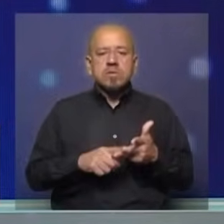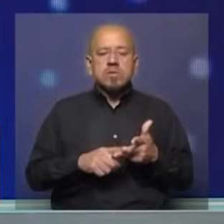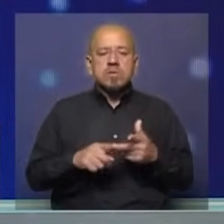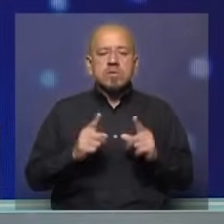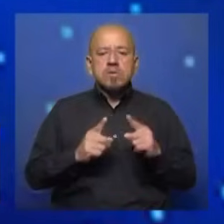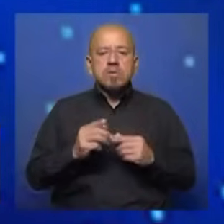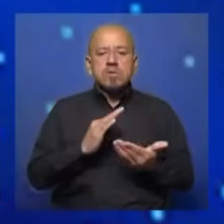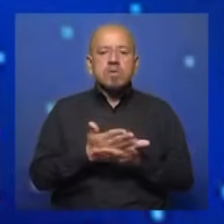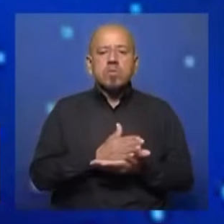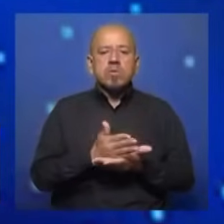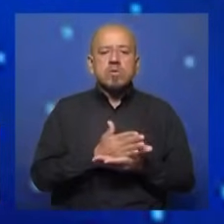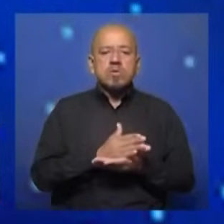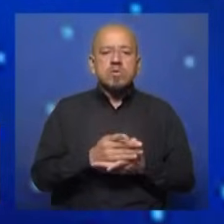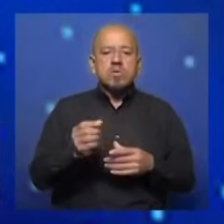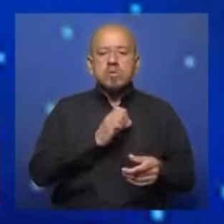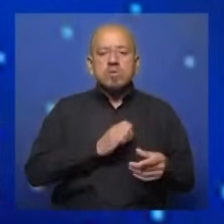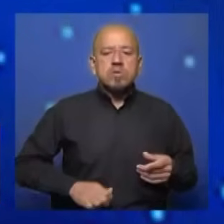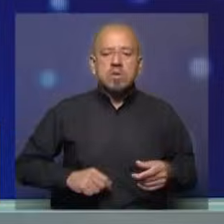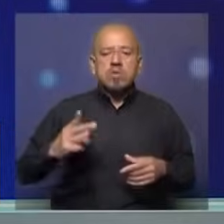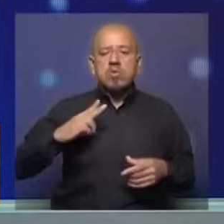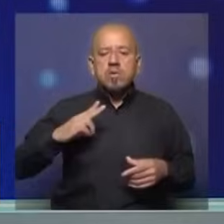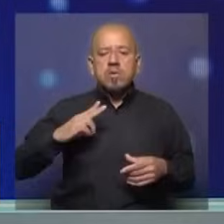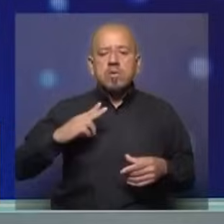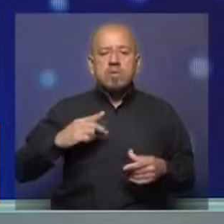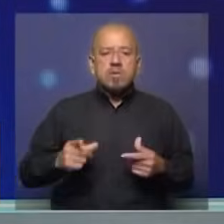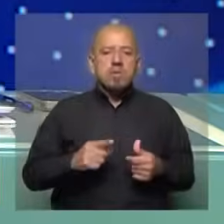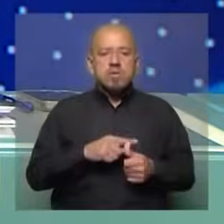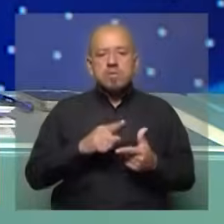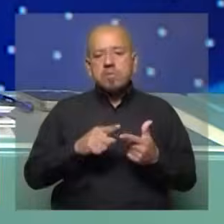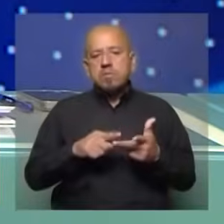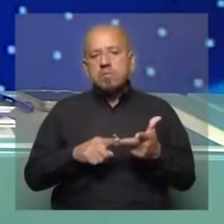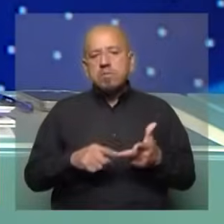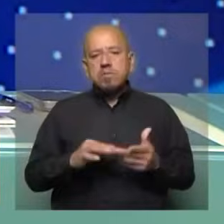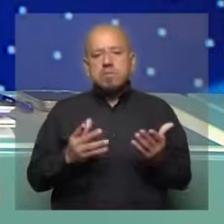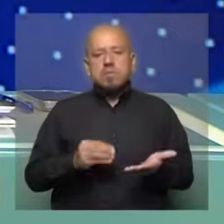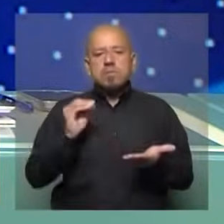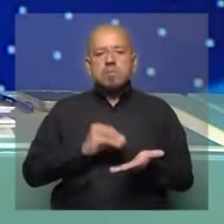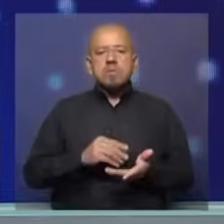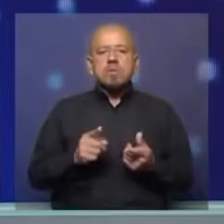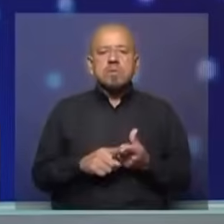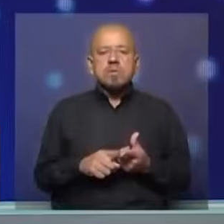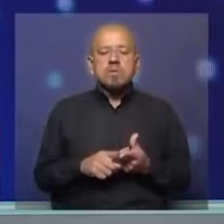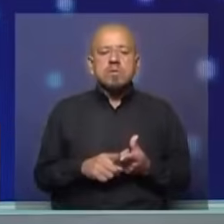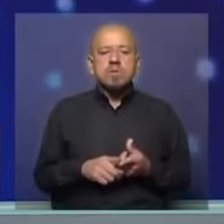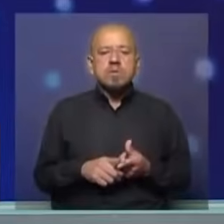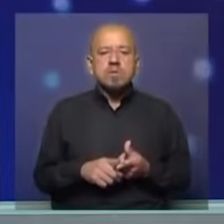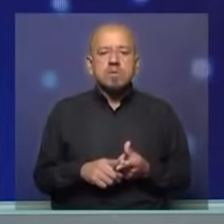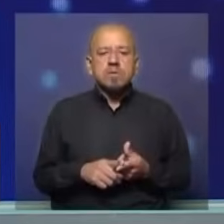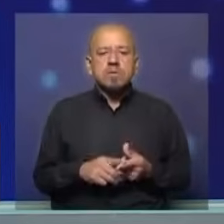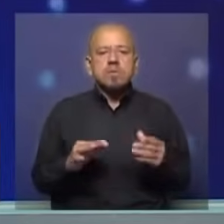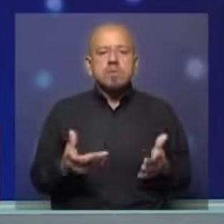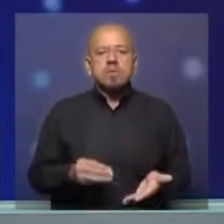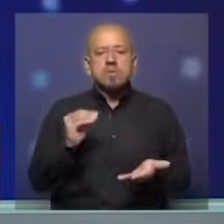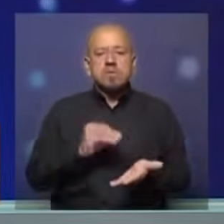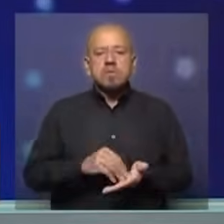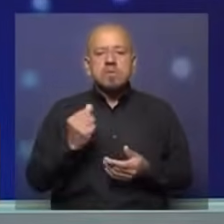República. Articulación entre ellos y con el Estado y con privados, todo. Como para que sea aplicado y se siga desarrollando. Sí, que sea aplicado